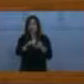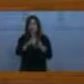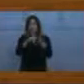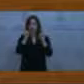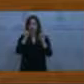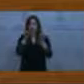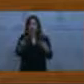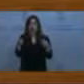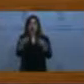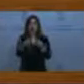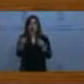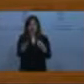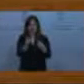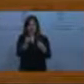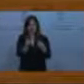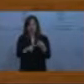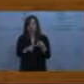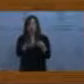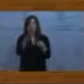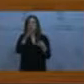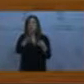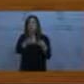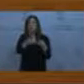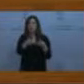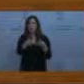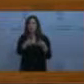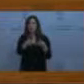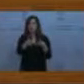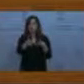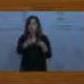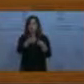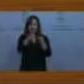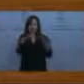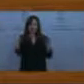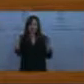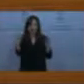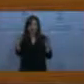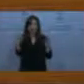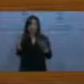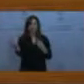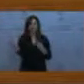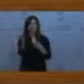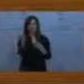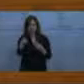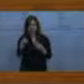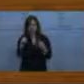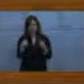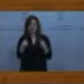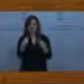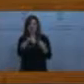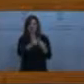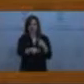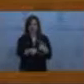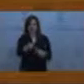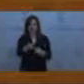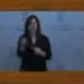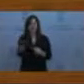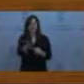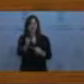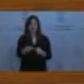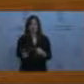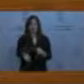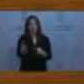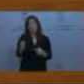educativo concertado y porque mejoraría la libertad y mejoraría la vida de las familias. Y lo que es más